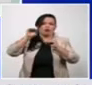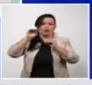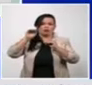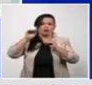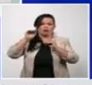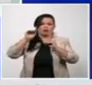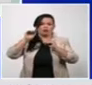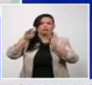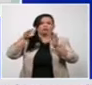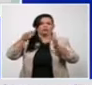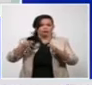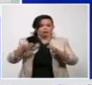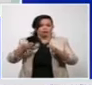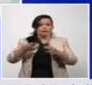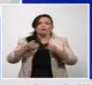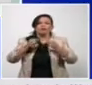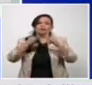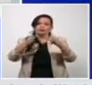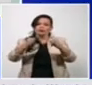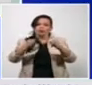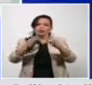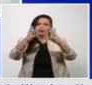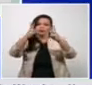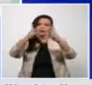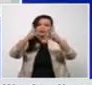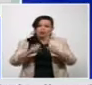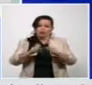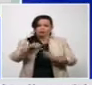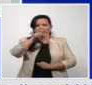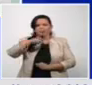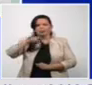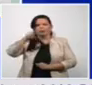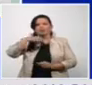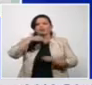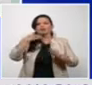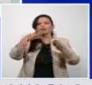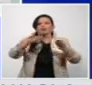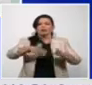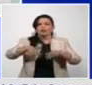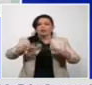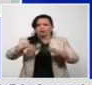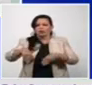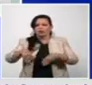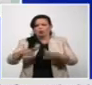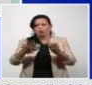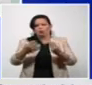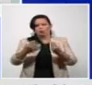una cifra de pacientes fallecidos elevada, 61,